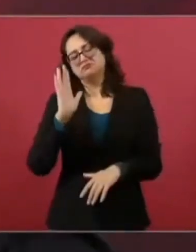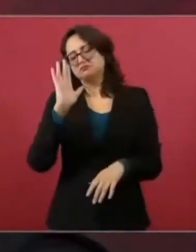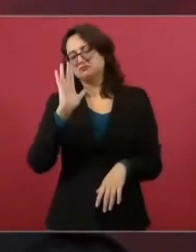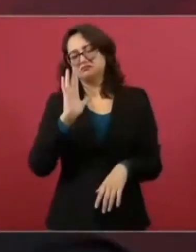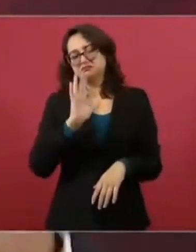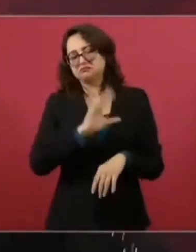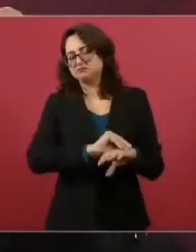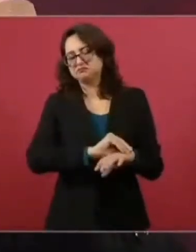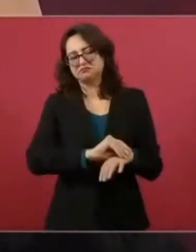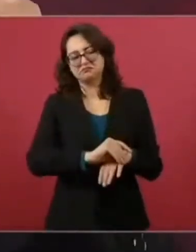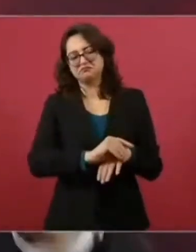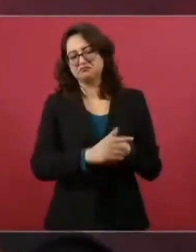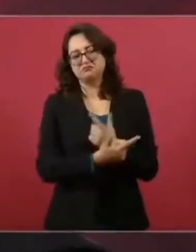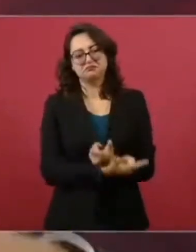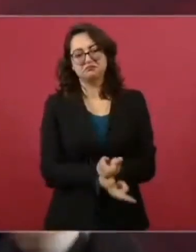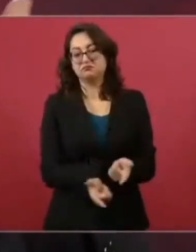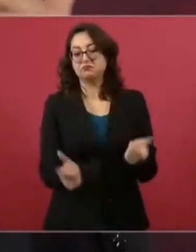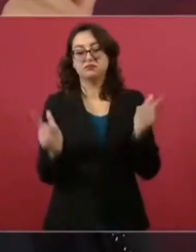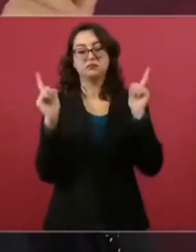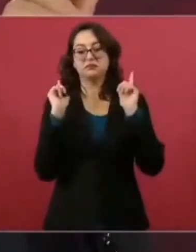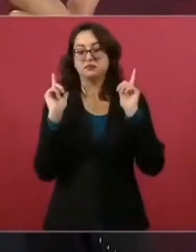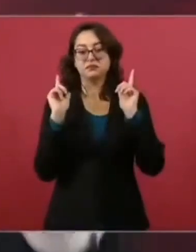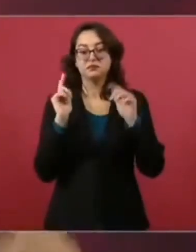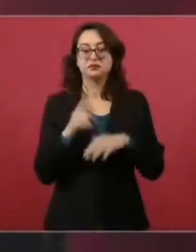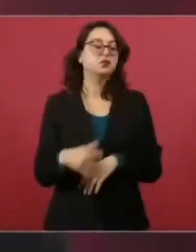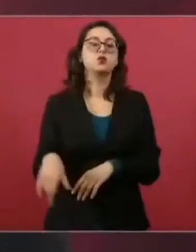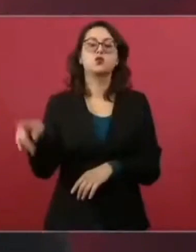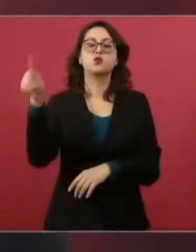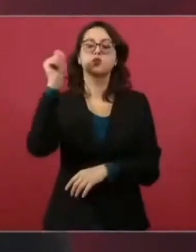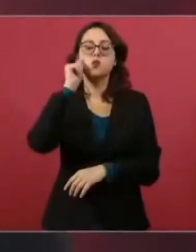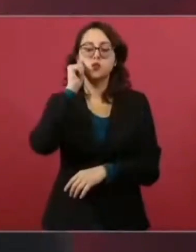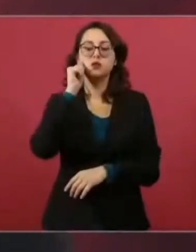porque son mentiras,